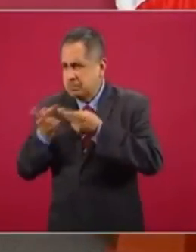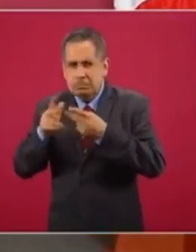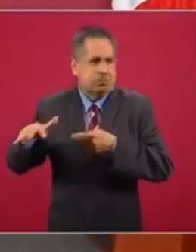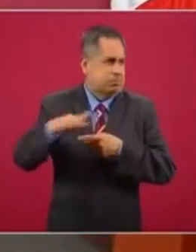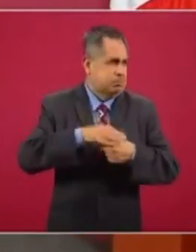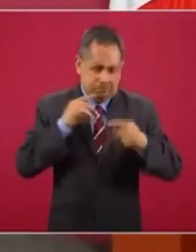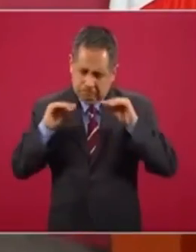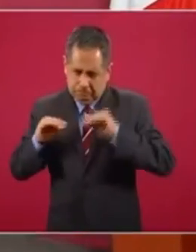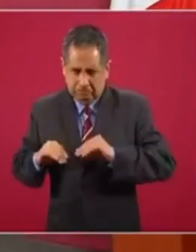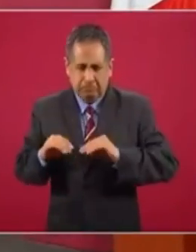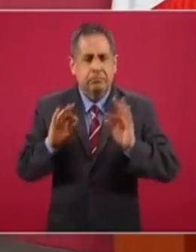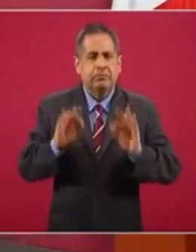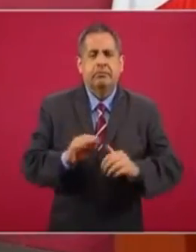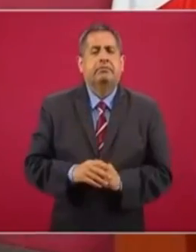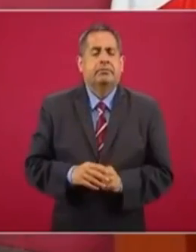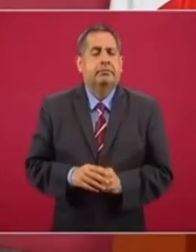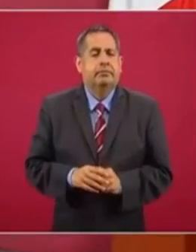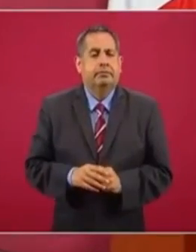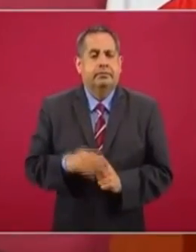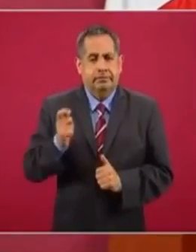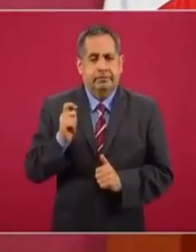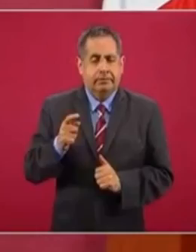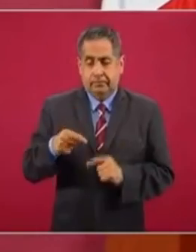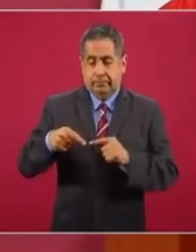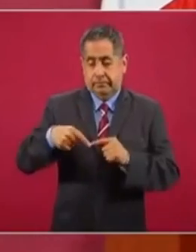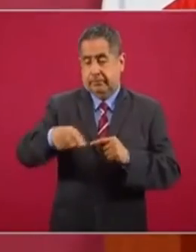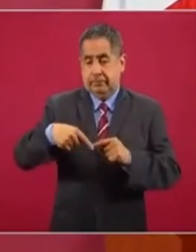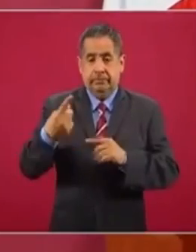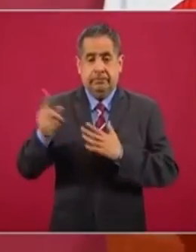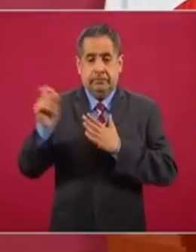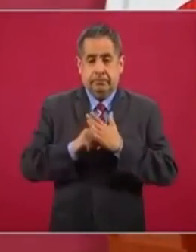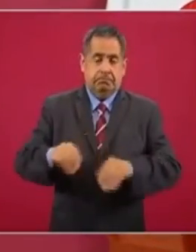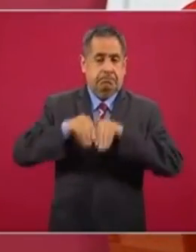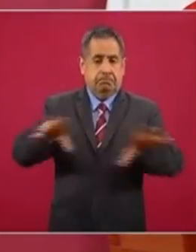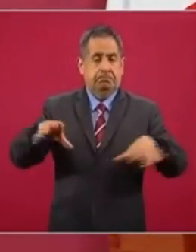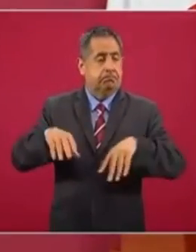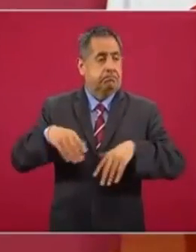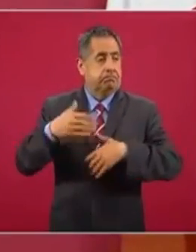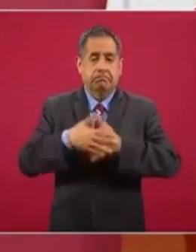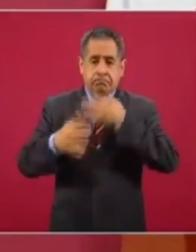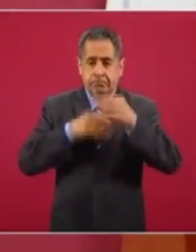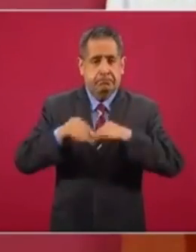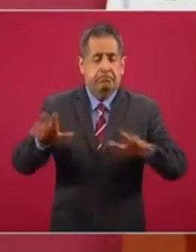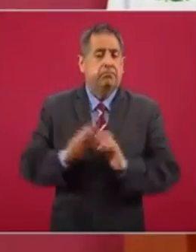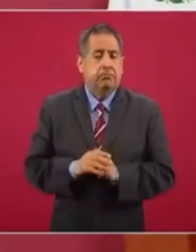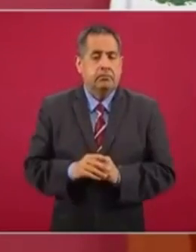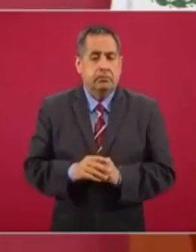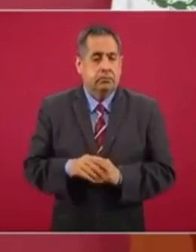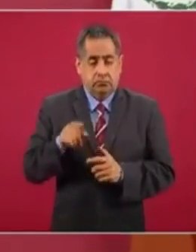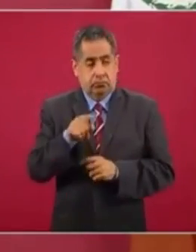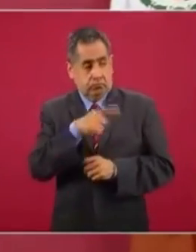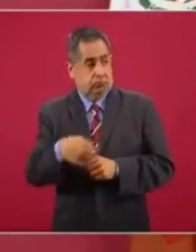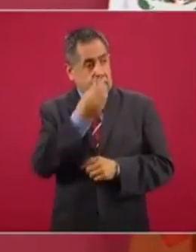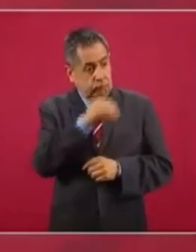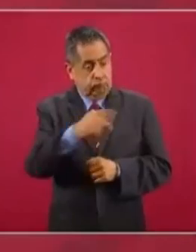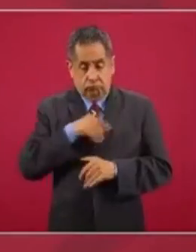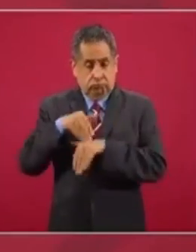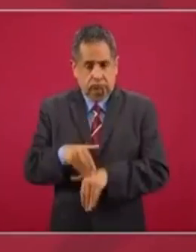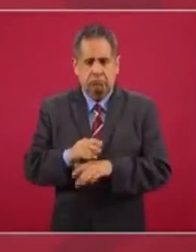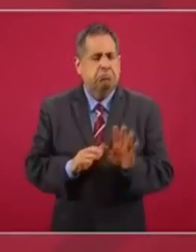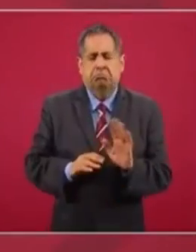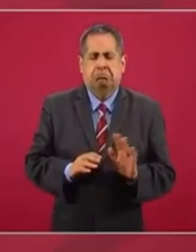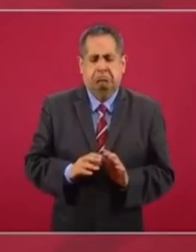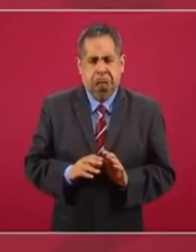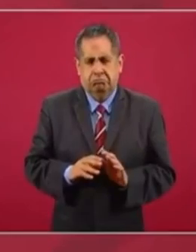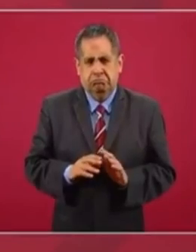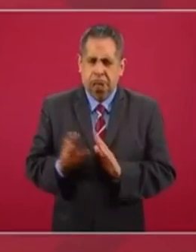consultas, y en este mes se va a dar a conocer. O sea, no es obligatorio, no